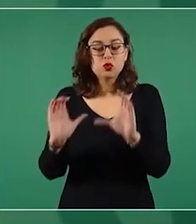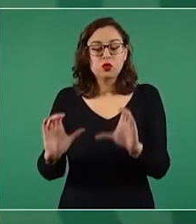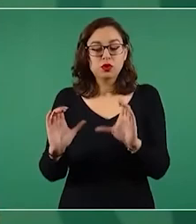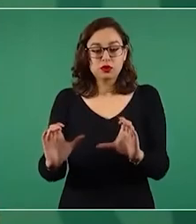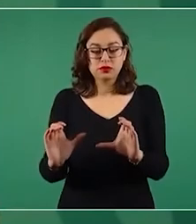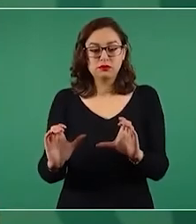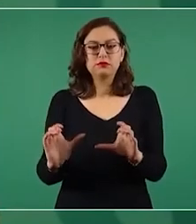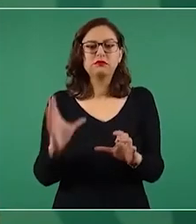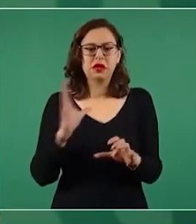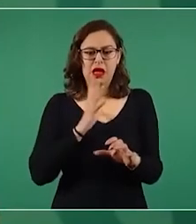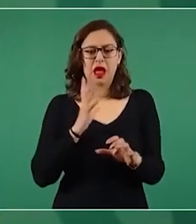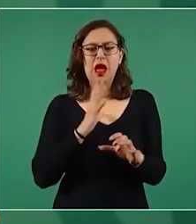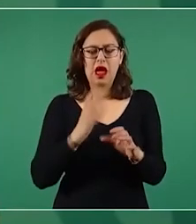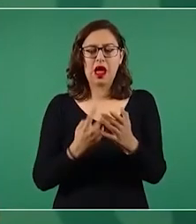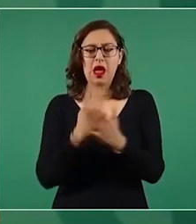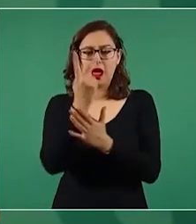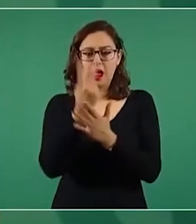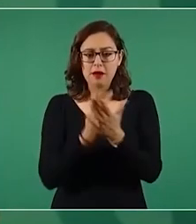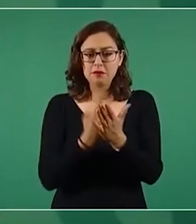hay medidas